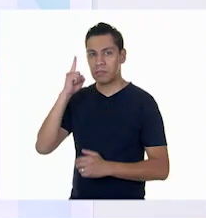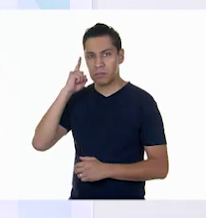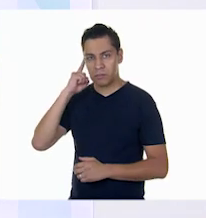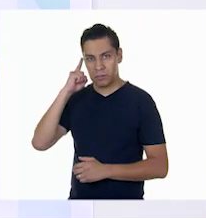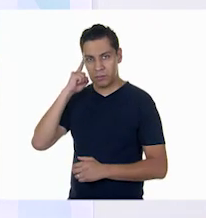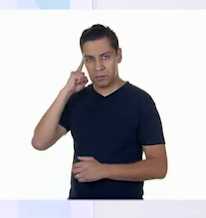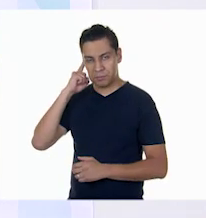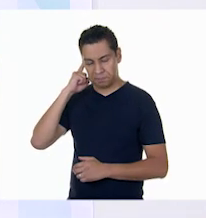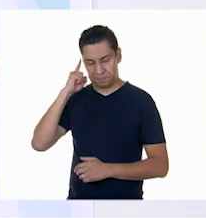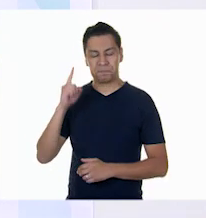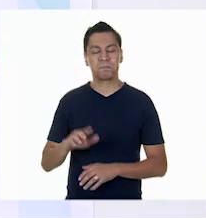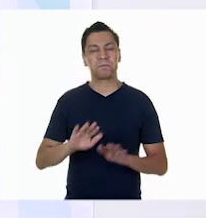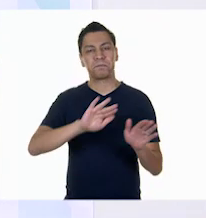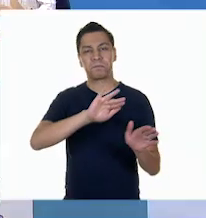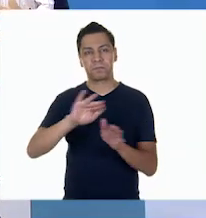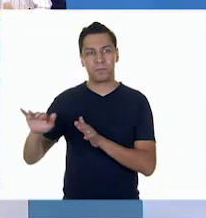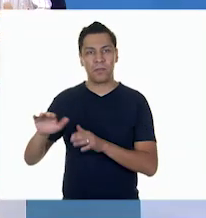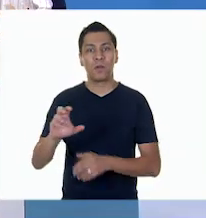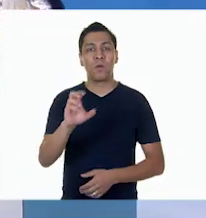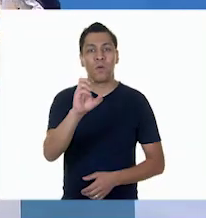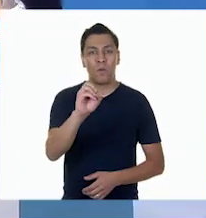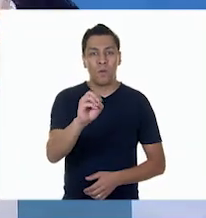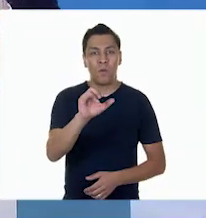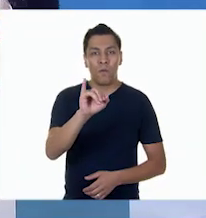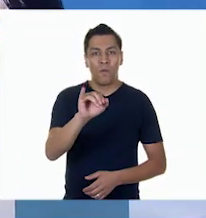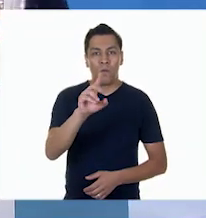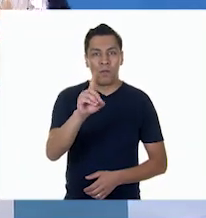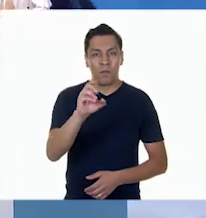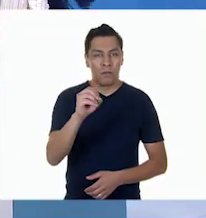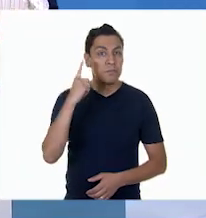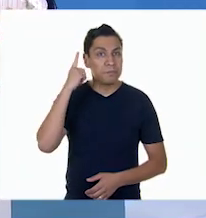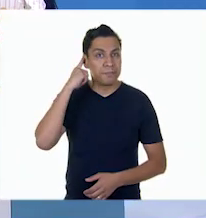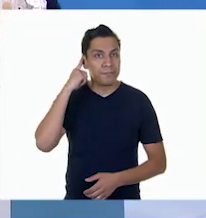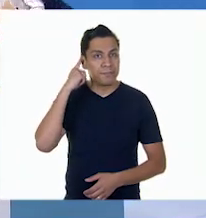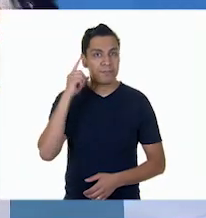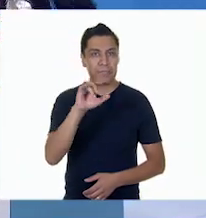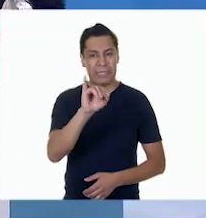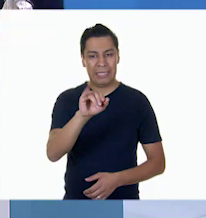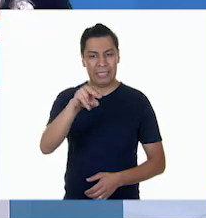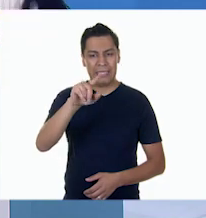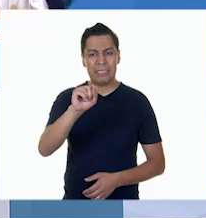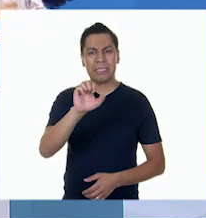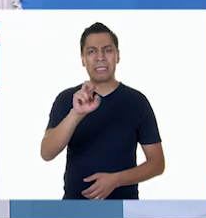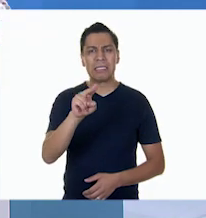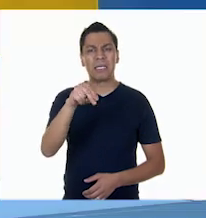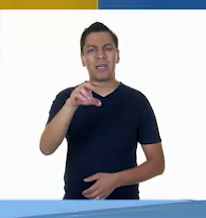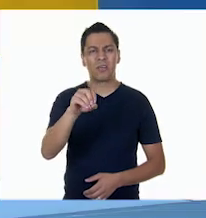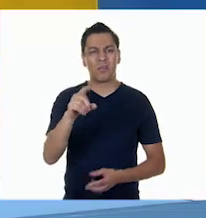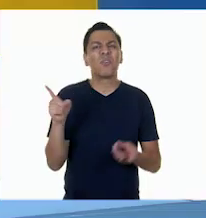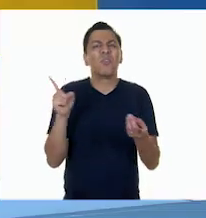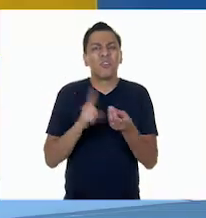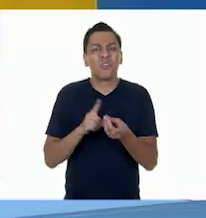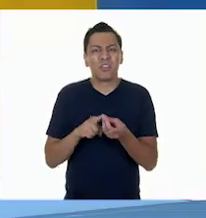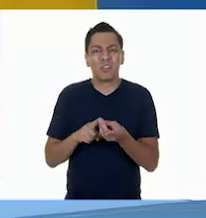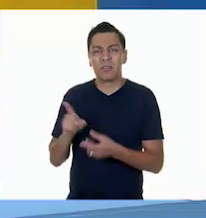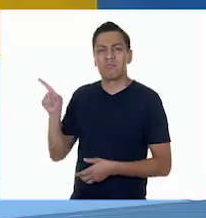oído interno. Ajá, muy bien. Entonces, nuestro oído interno lo voy a poner aquí. Muy